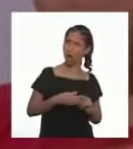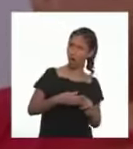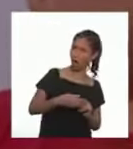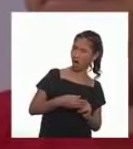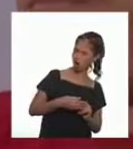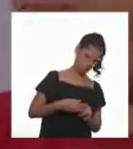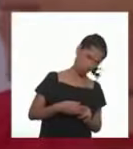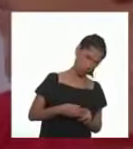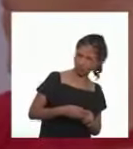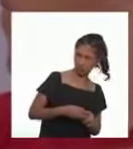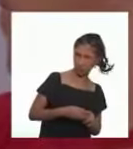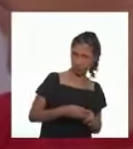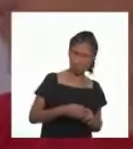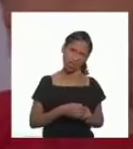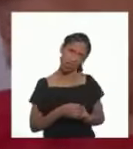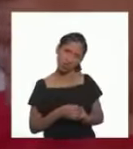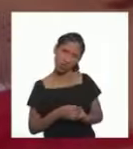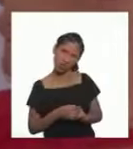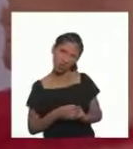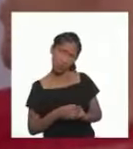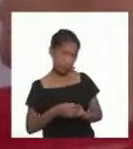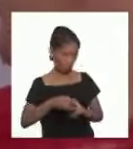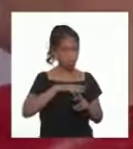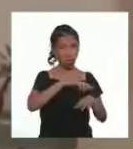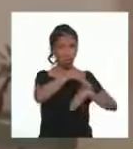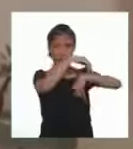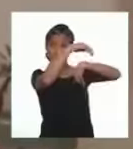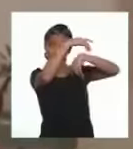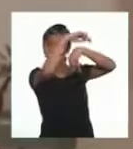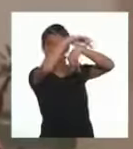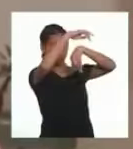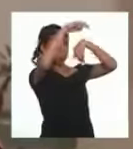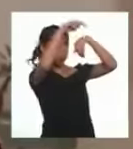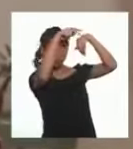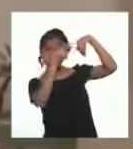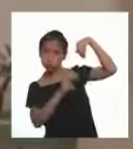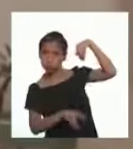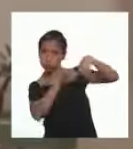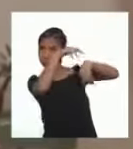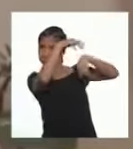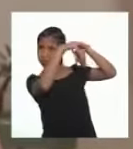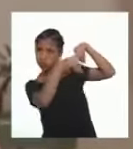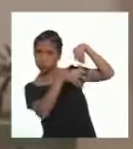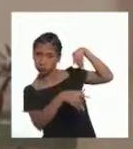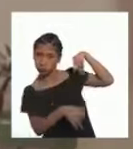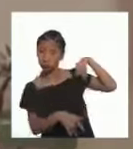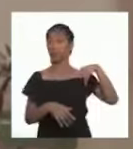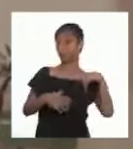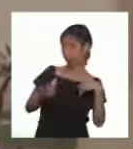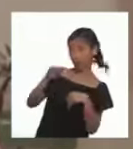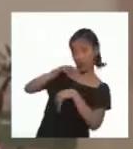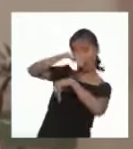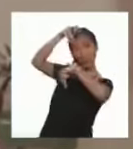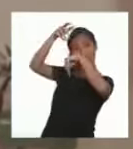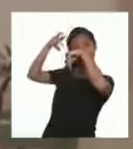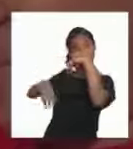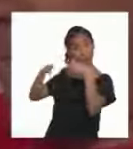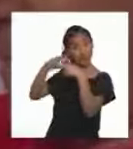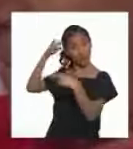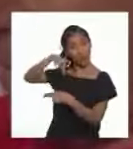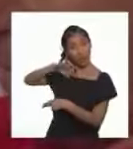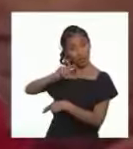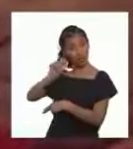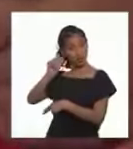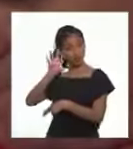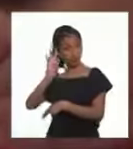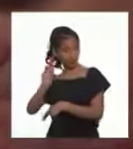¡Wow! ¡Es una catarata! ¡Sí! Es la catarata Picaflor.